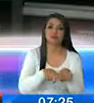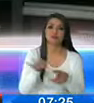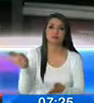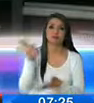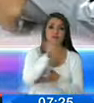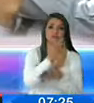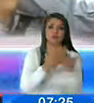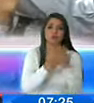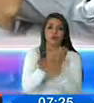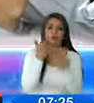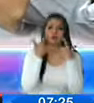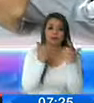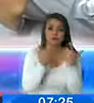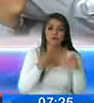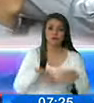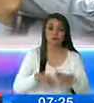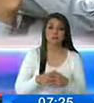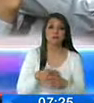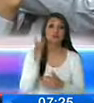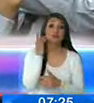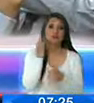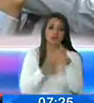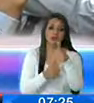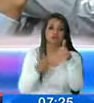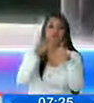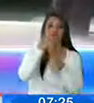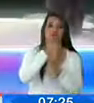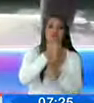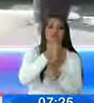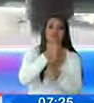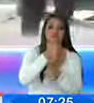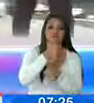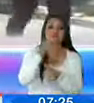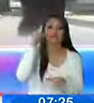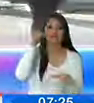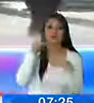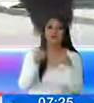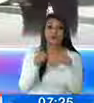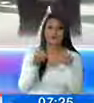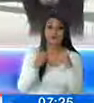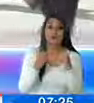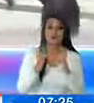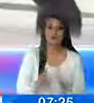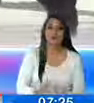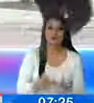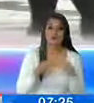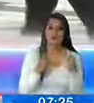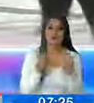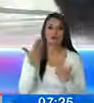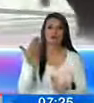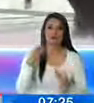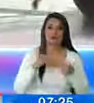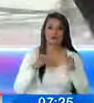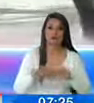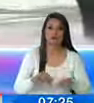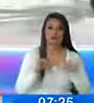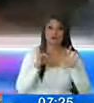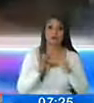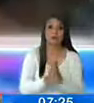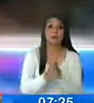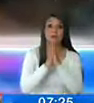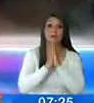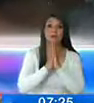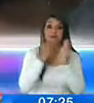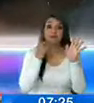designe al nuevo fiscal. Si bien Tania Moreno reemplazaría al fiscal general, hay que recordar que la asambleísta social cristiana Cristina Reyes pidió, a través